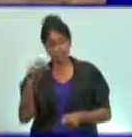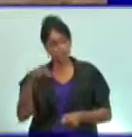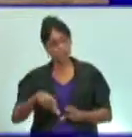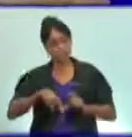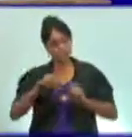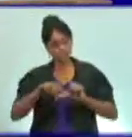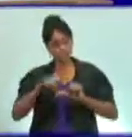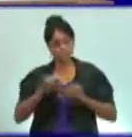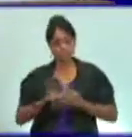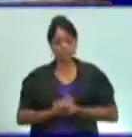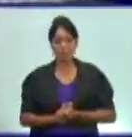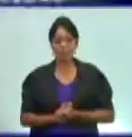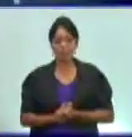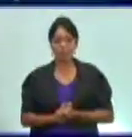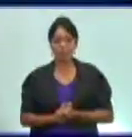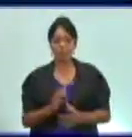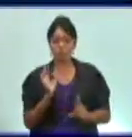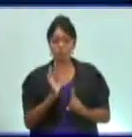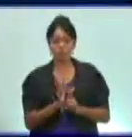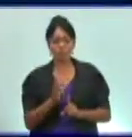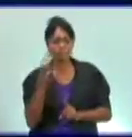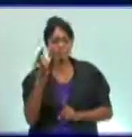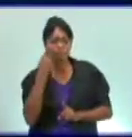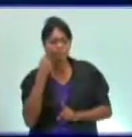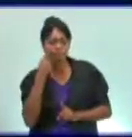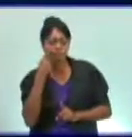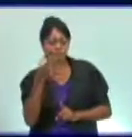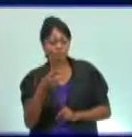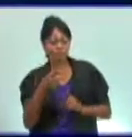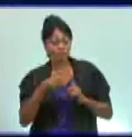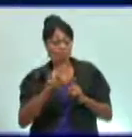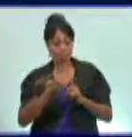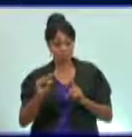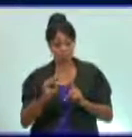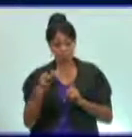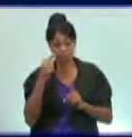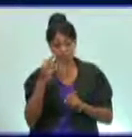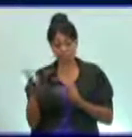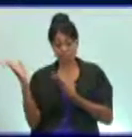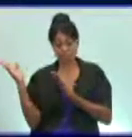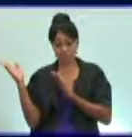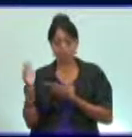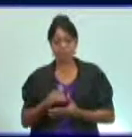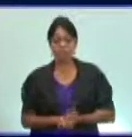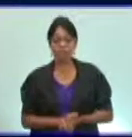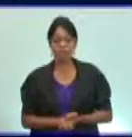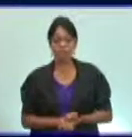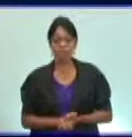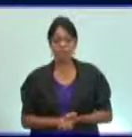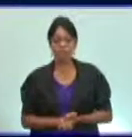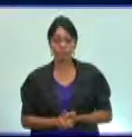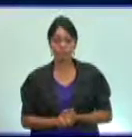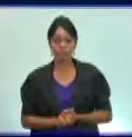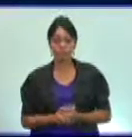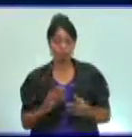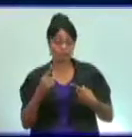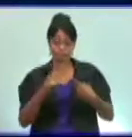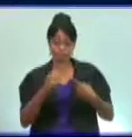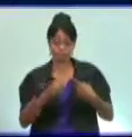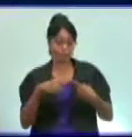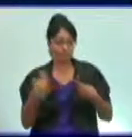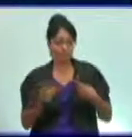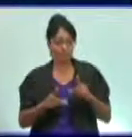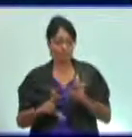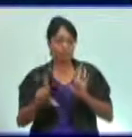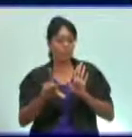contenidos. Vamos a comenzar por conocer cuáles son las temáticas que vamos a trabajar durante estas semanas. La primera temática, leyes que